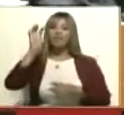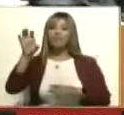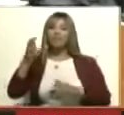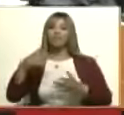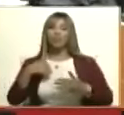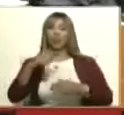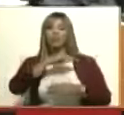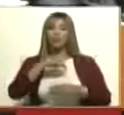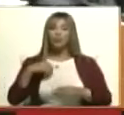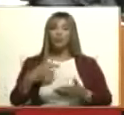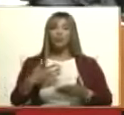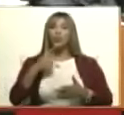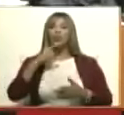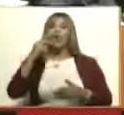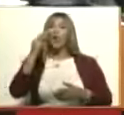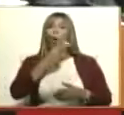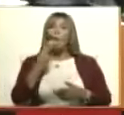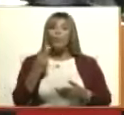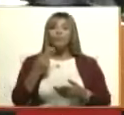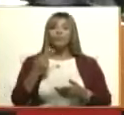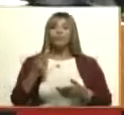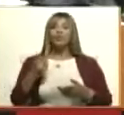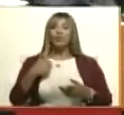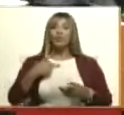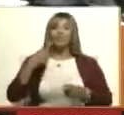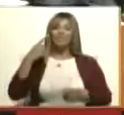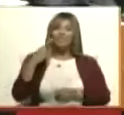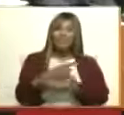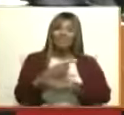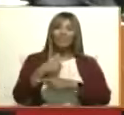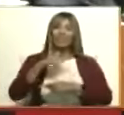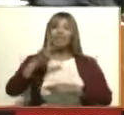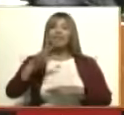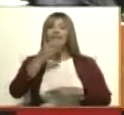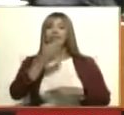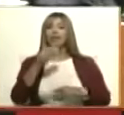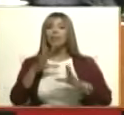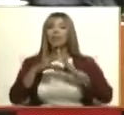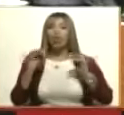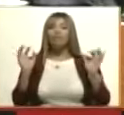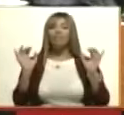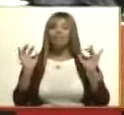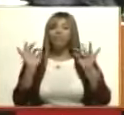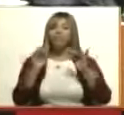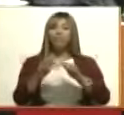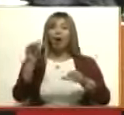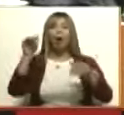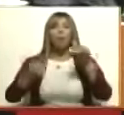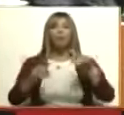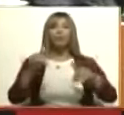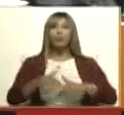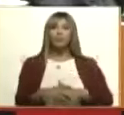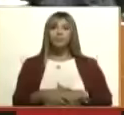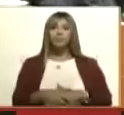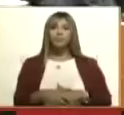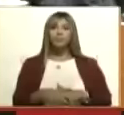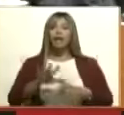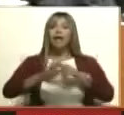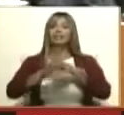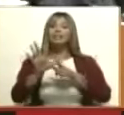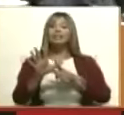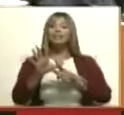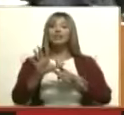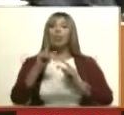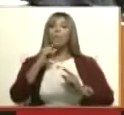tiempo un compromiso de obligación que este 3 de diciembre asistamos todos a votar en las 5